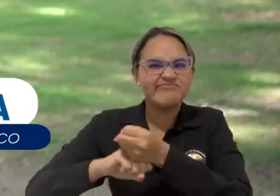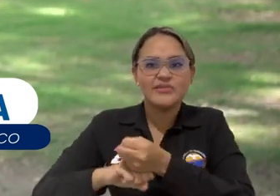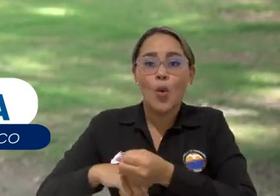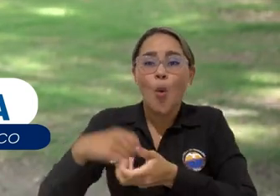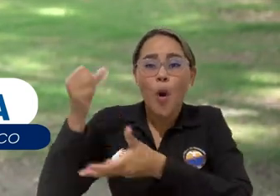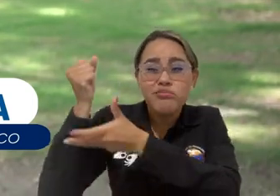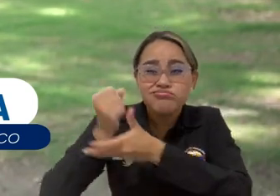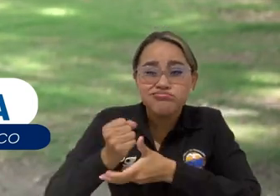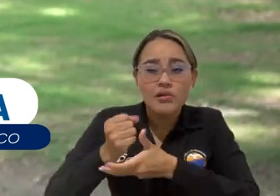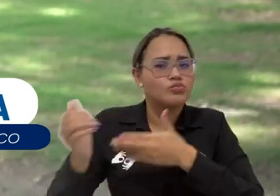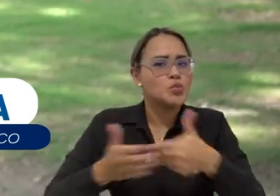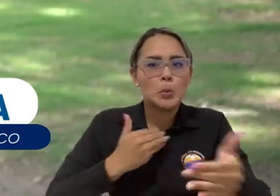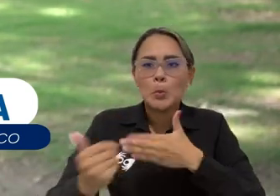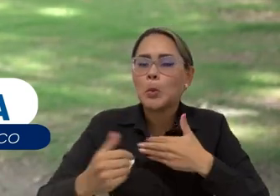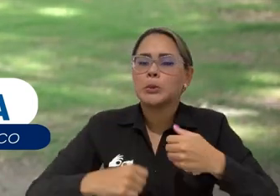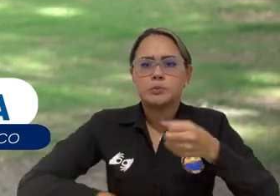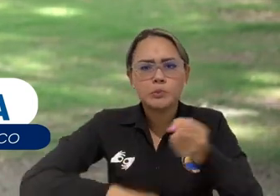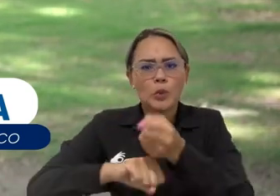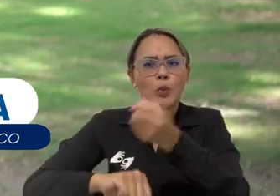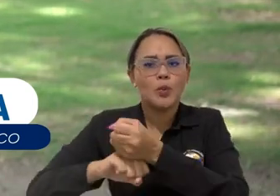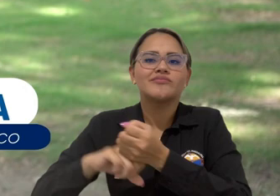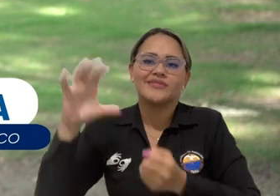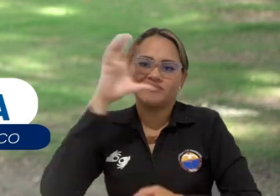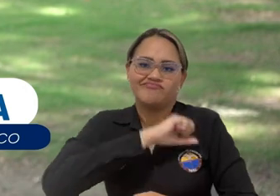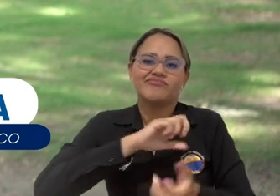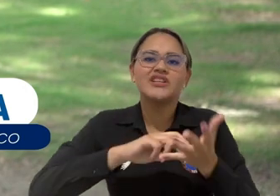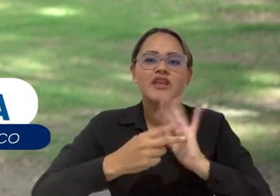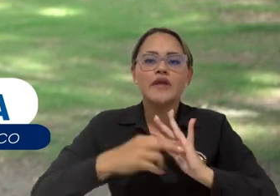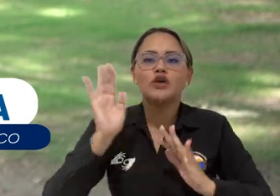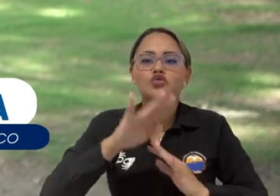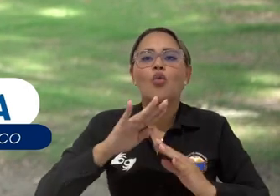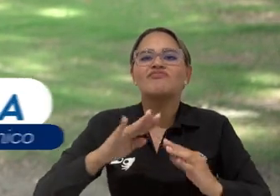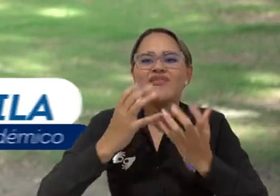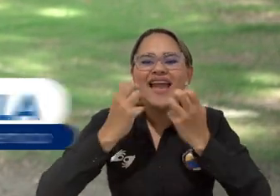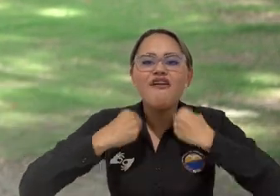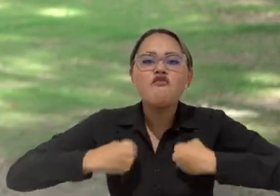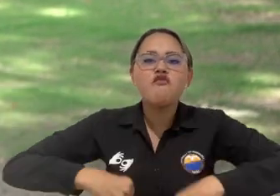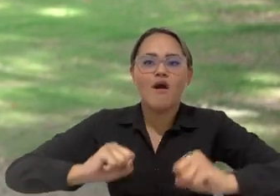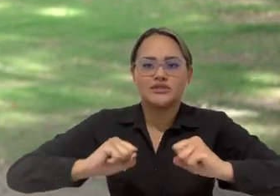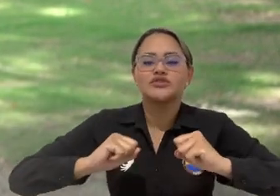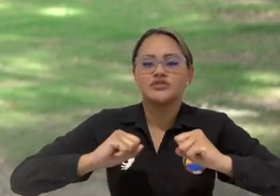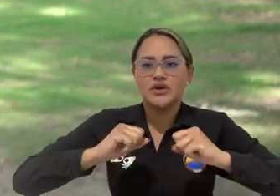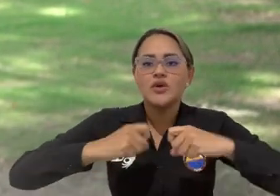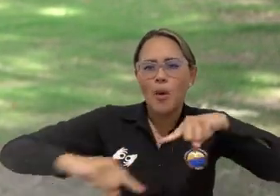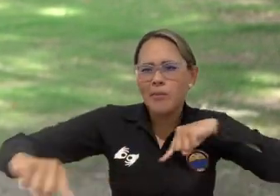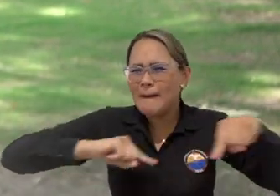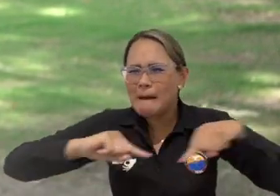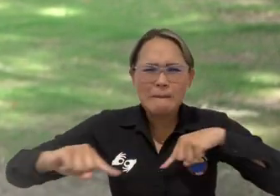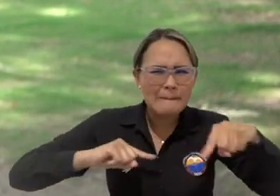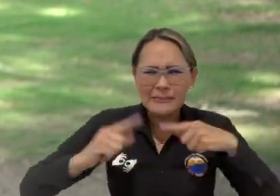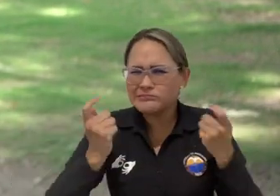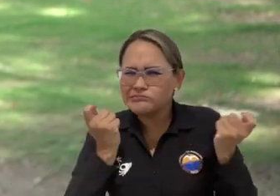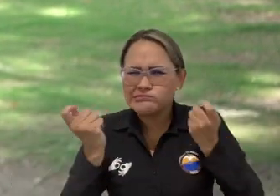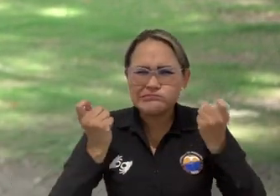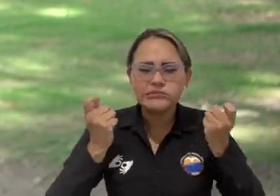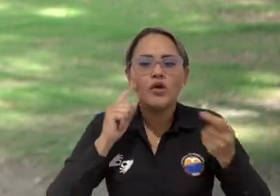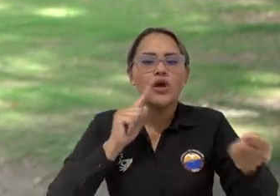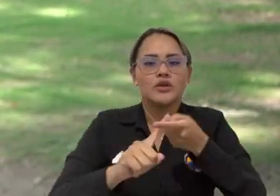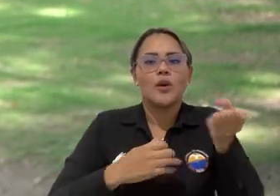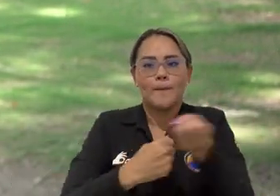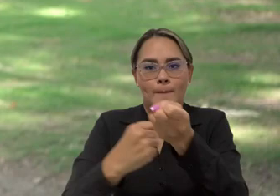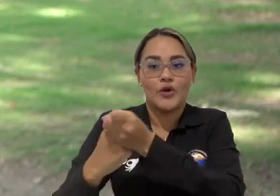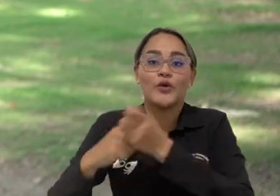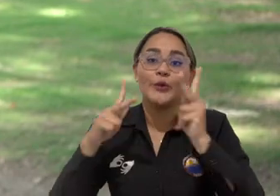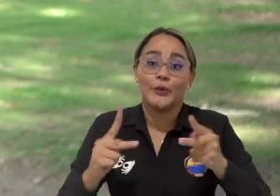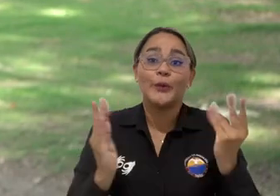La verdad es que eso demuestra pues el esfuerzo administrativo que hace la universidad para tomar y para realizar este tipo de beneficios a